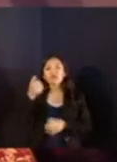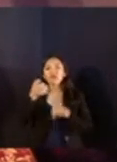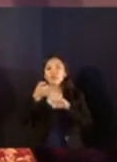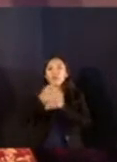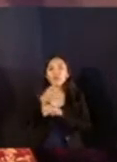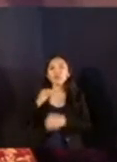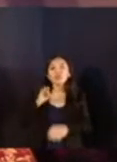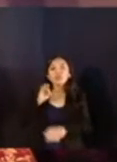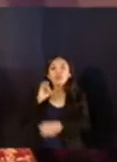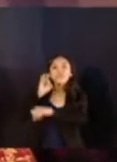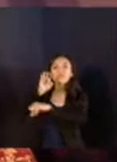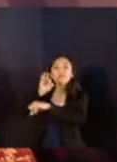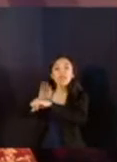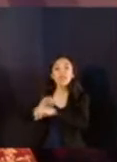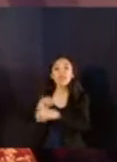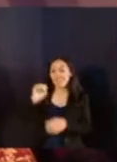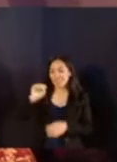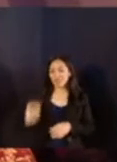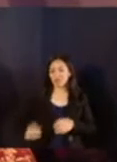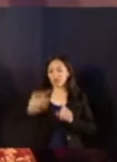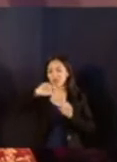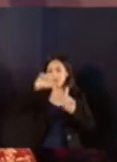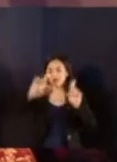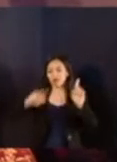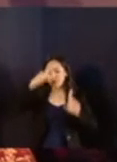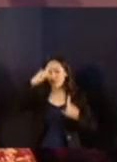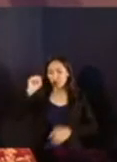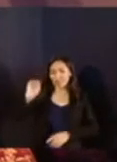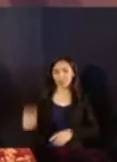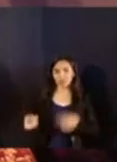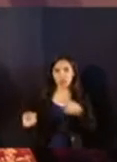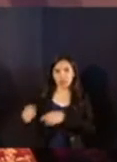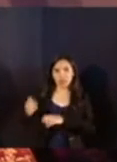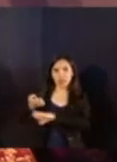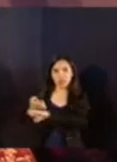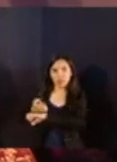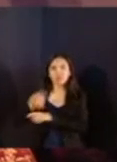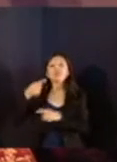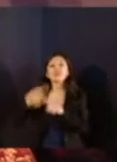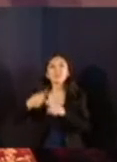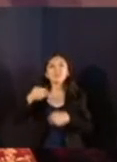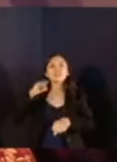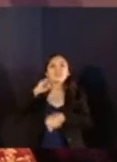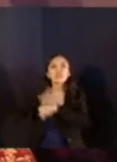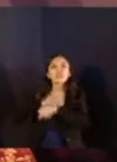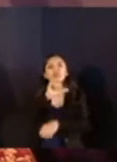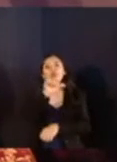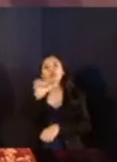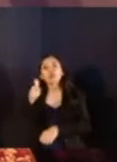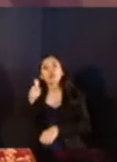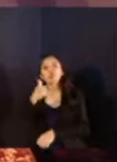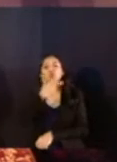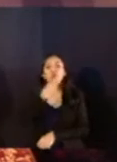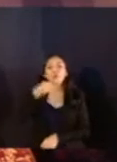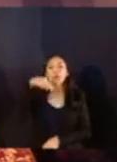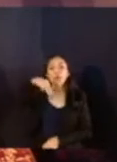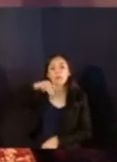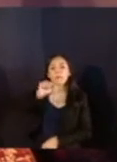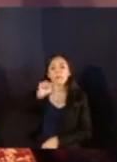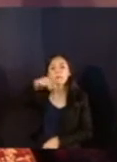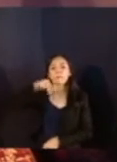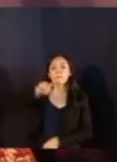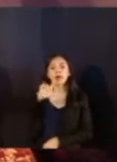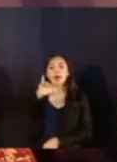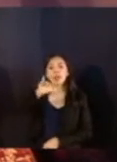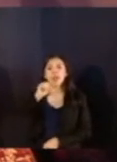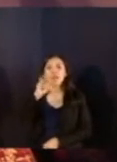dije orgullosamente veracruzano, pero también jalapeño, fue Manlio Fabio Altamirano, asesinado